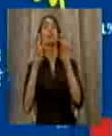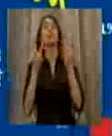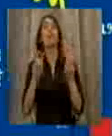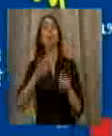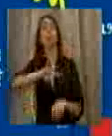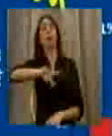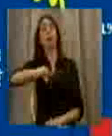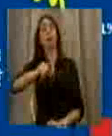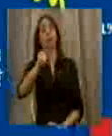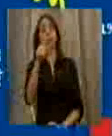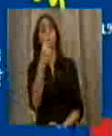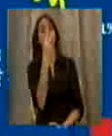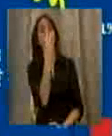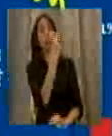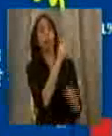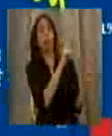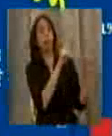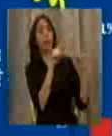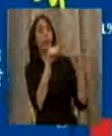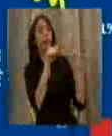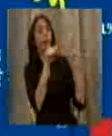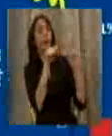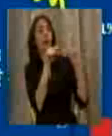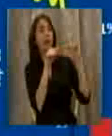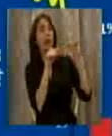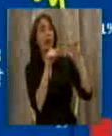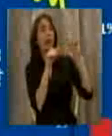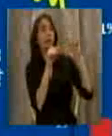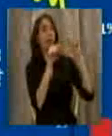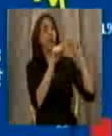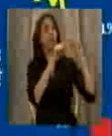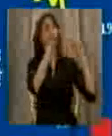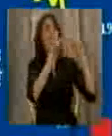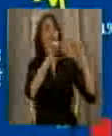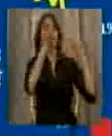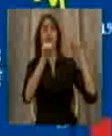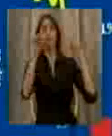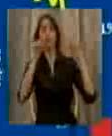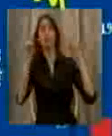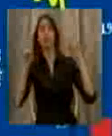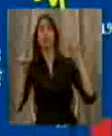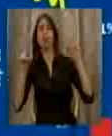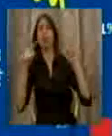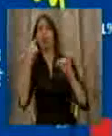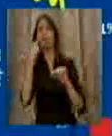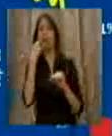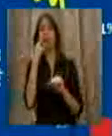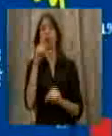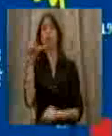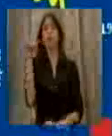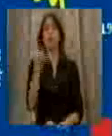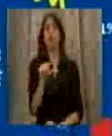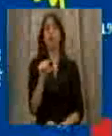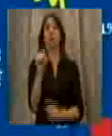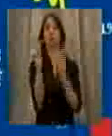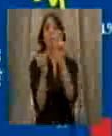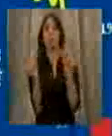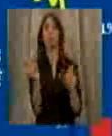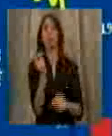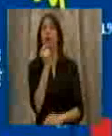ustedes ven ahí una evolución de las tasas de denuncias por delito.